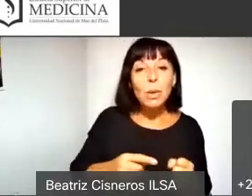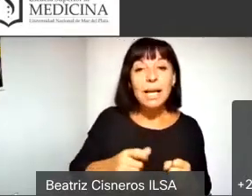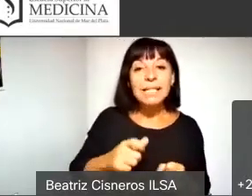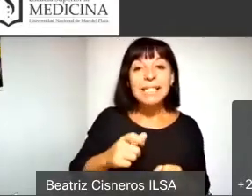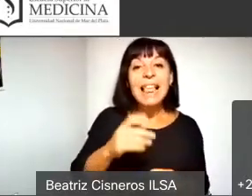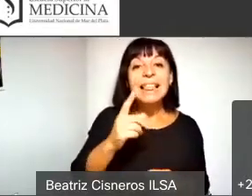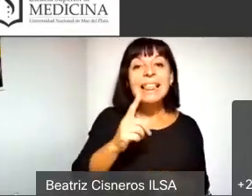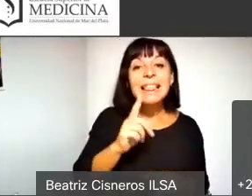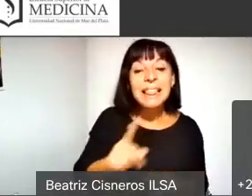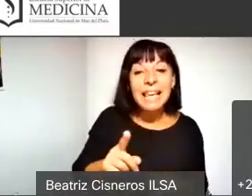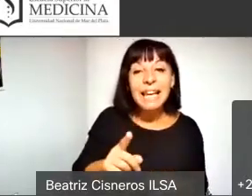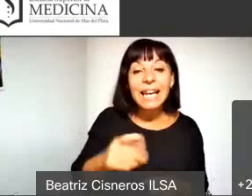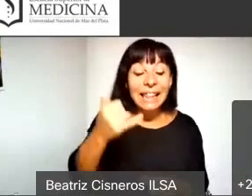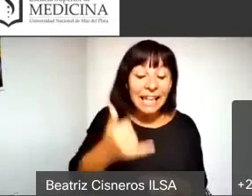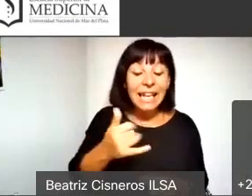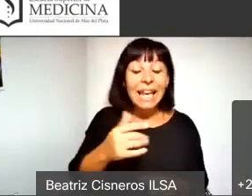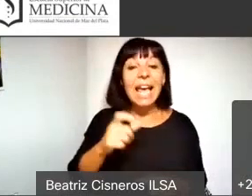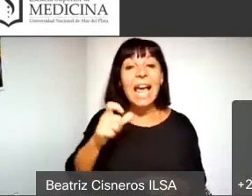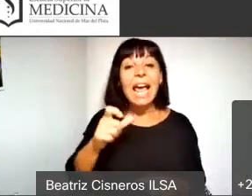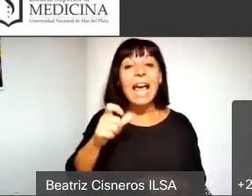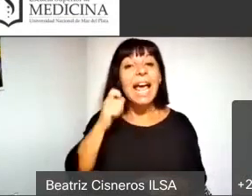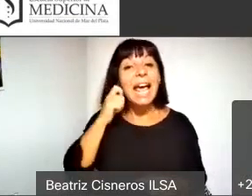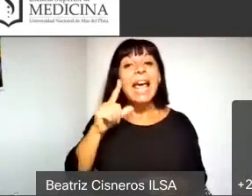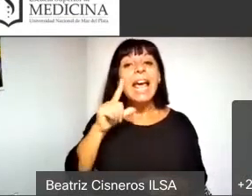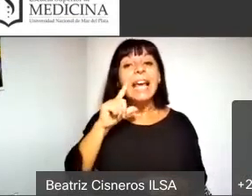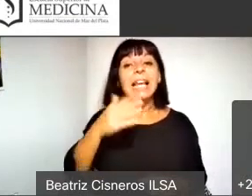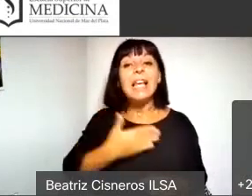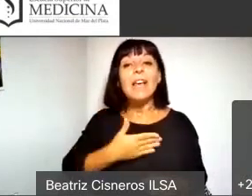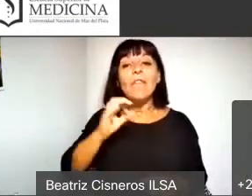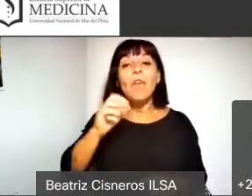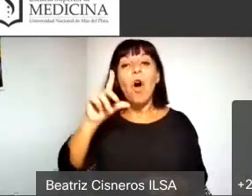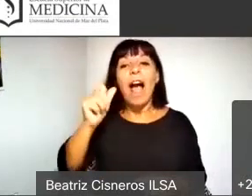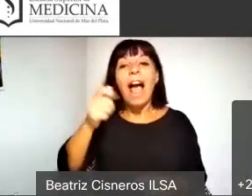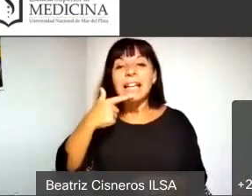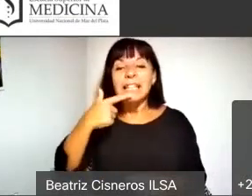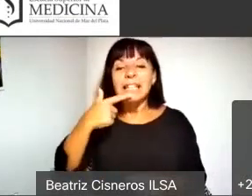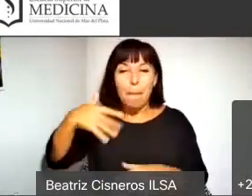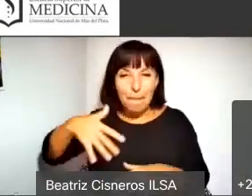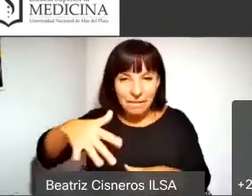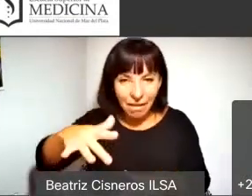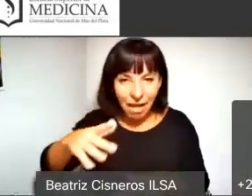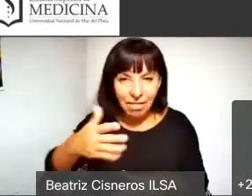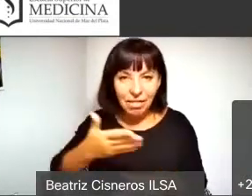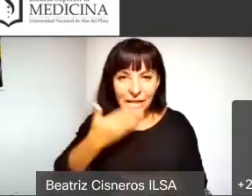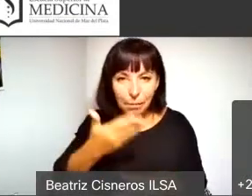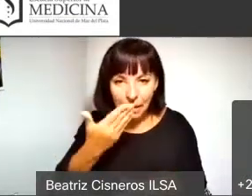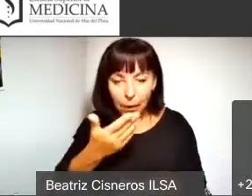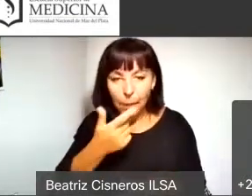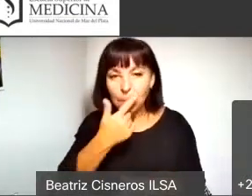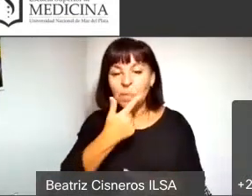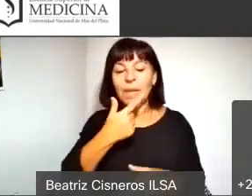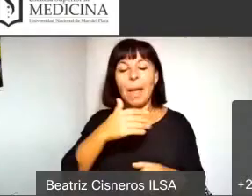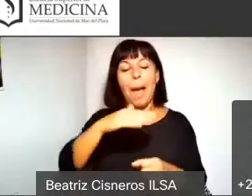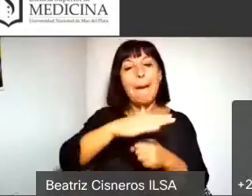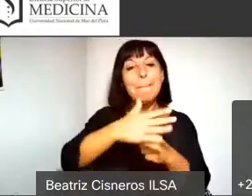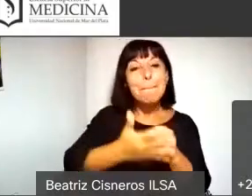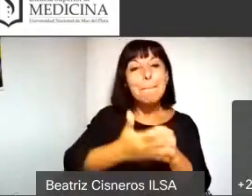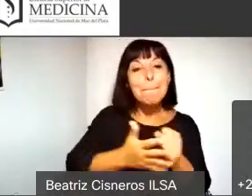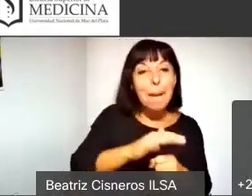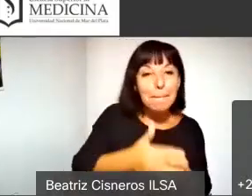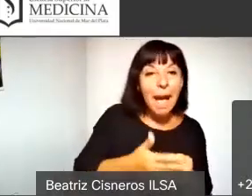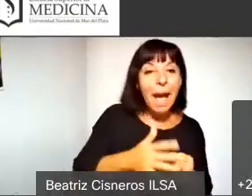más adelante qué función desempeña. Volvemos a las bacterias. Hablamos de su membrana, hablamos de la pared, de